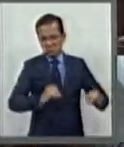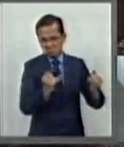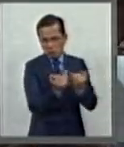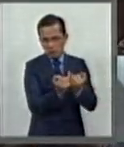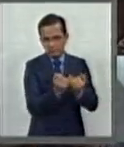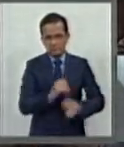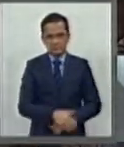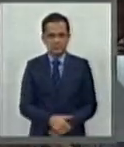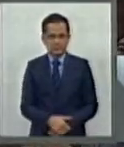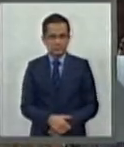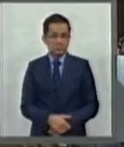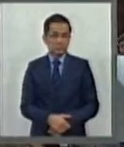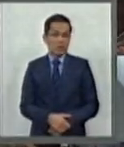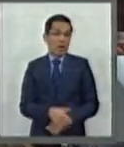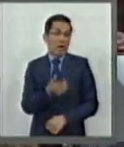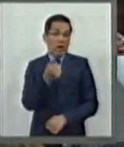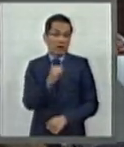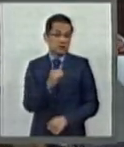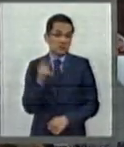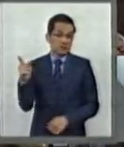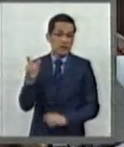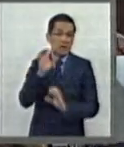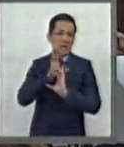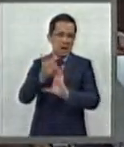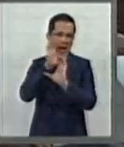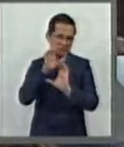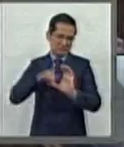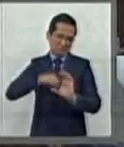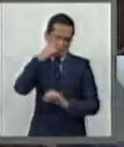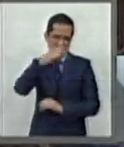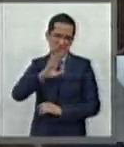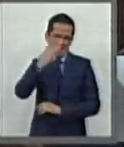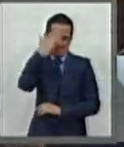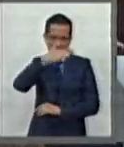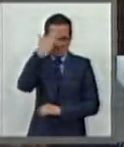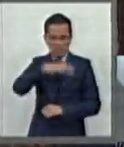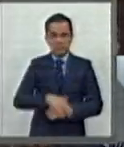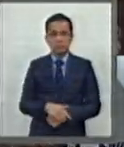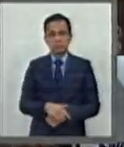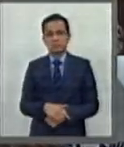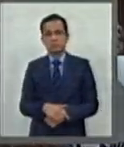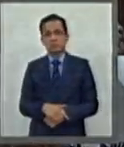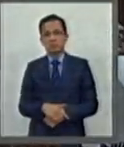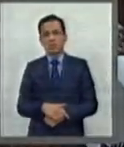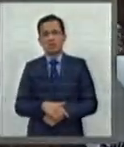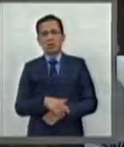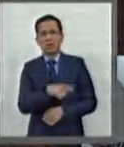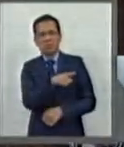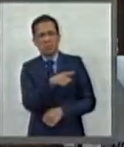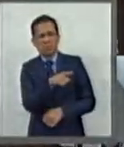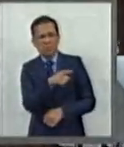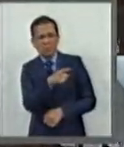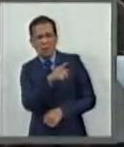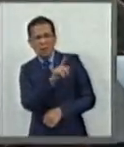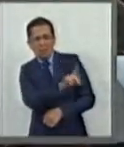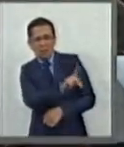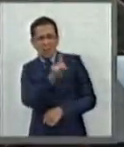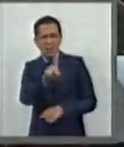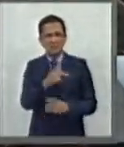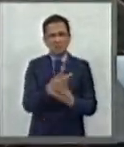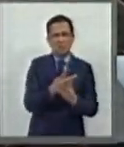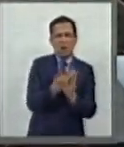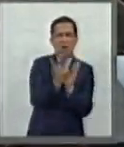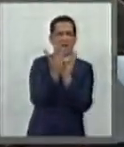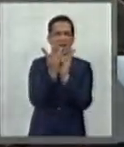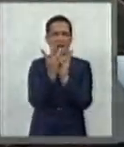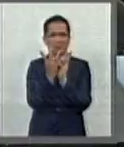Dice una canción muy conocida: eres como una baraja, caraja. Y les voy a decir por